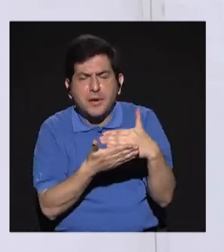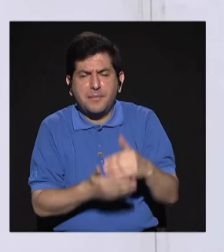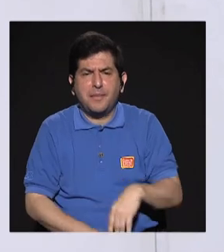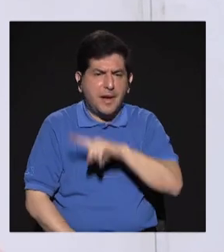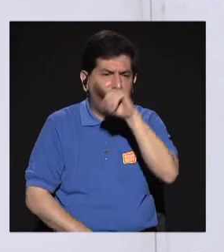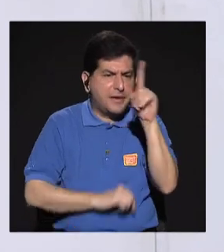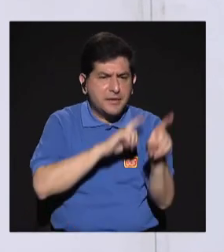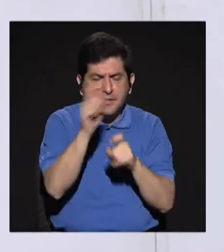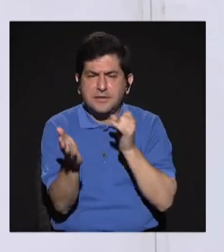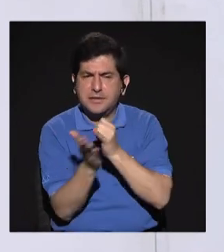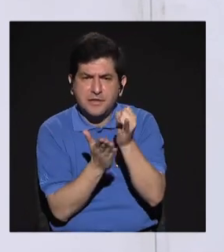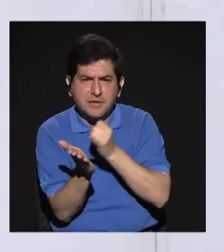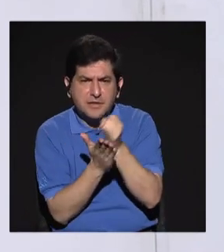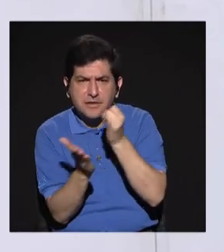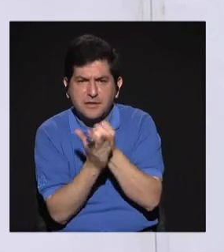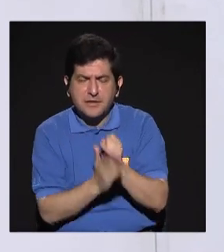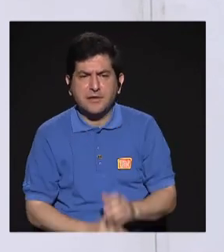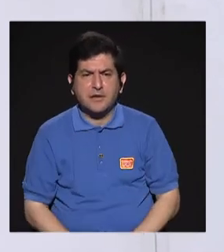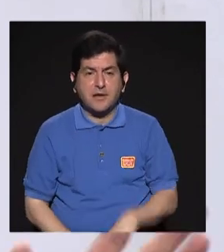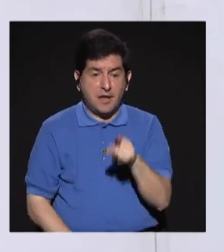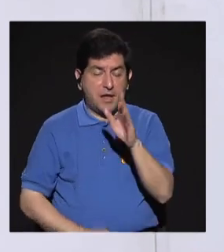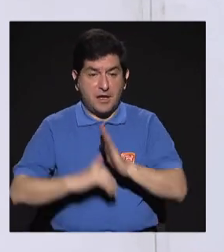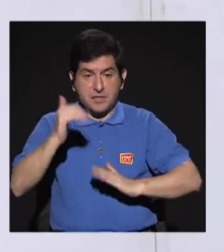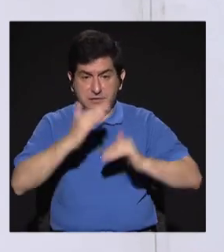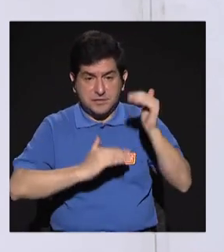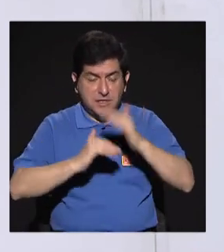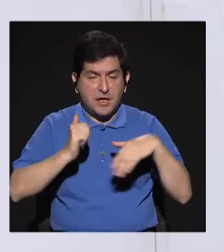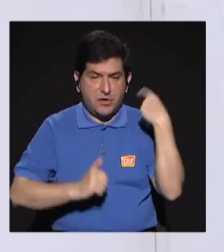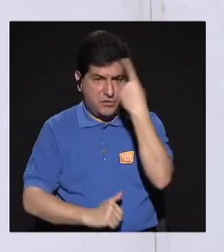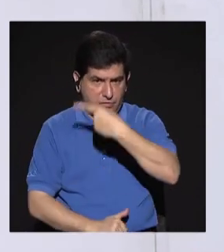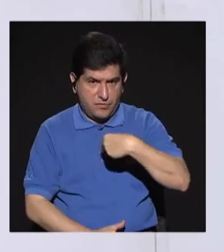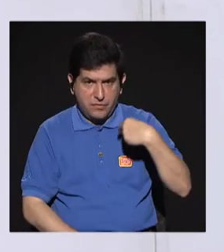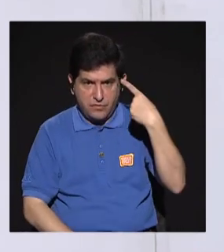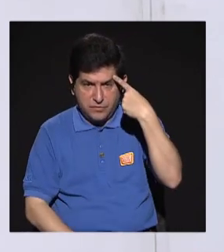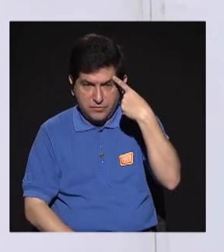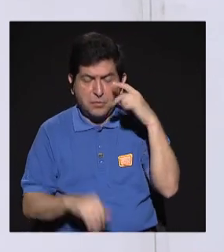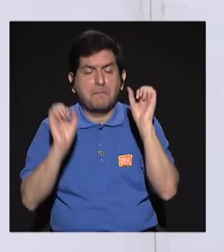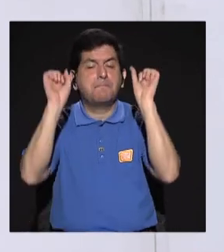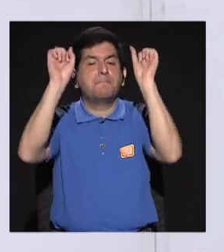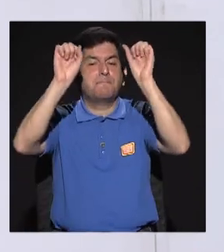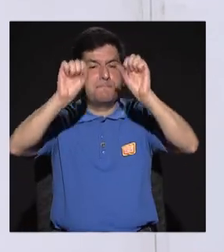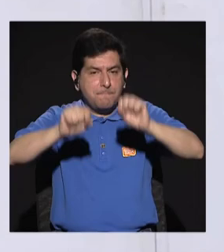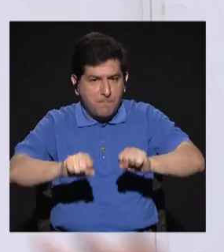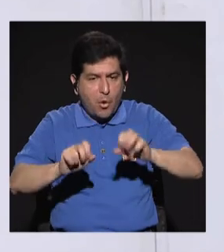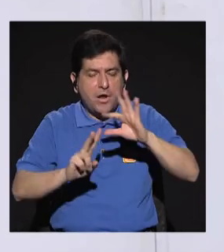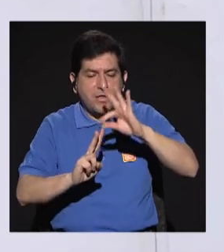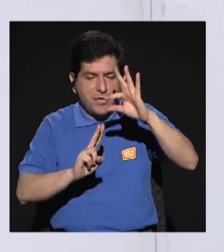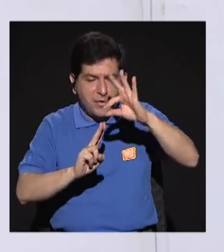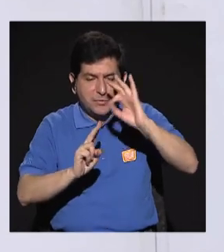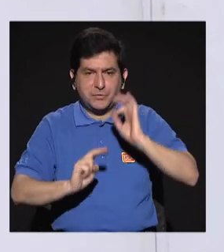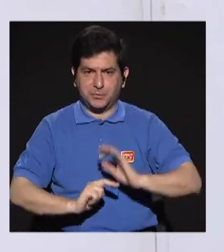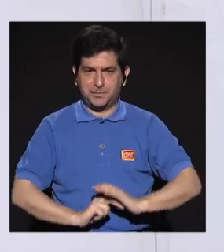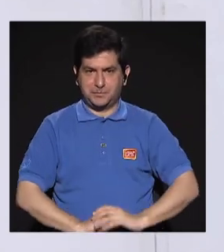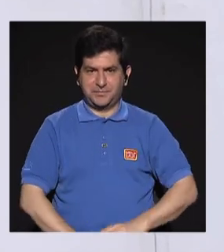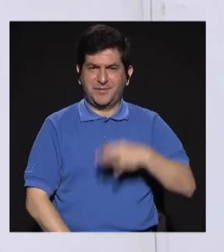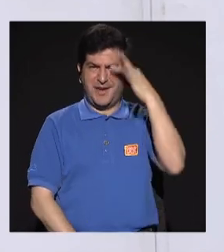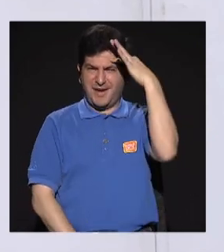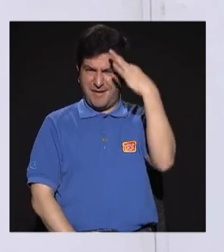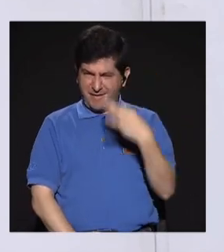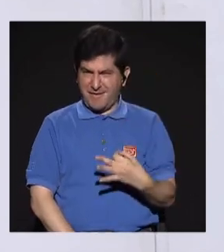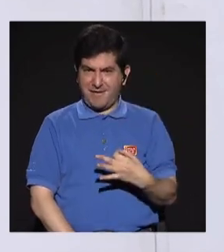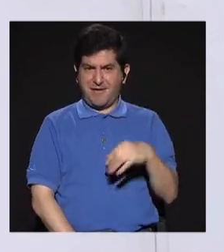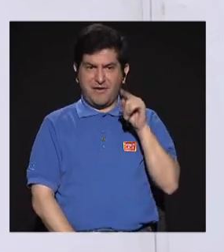formar parte de nuestras preguntas de investigación la reconstrucción este podría ser una opción más